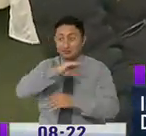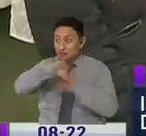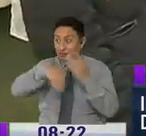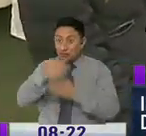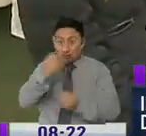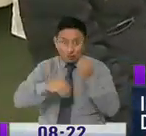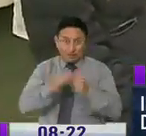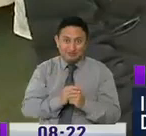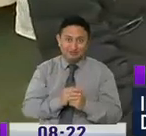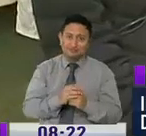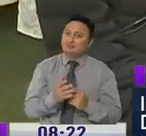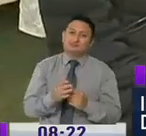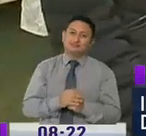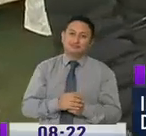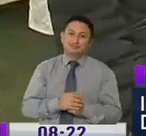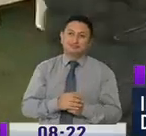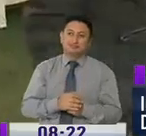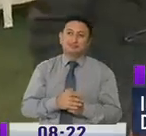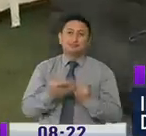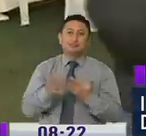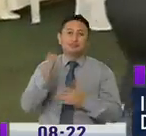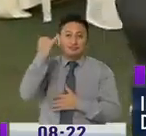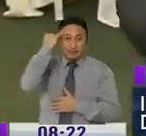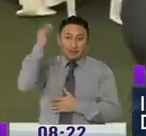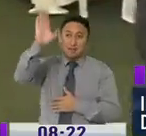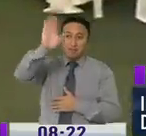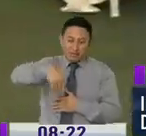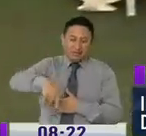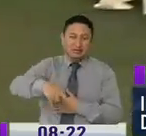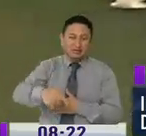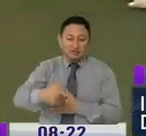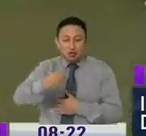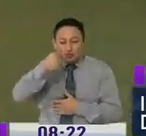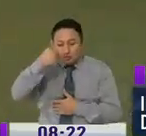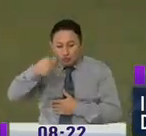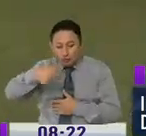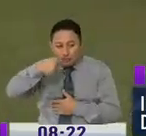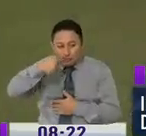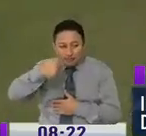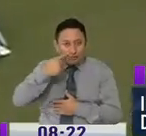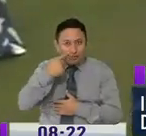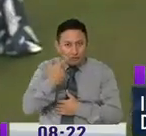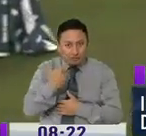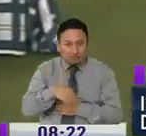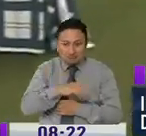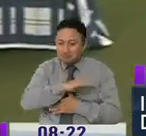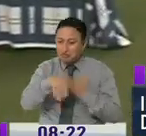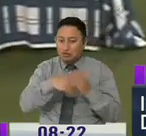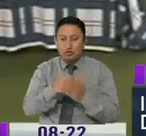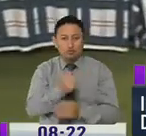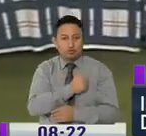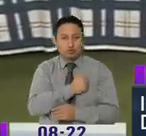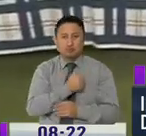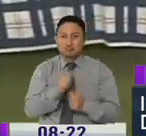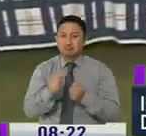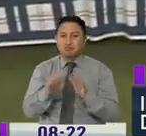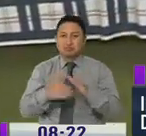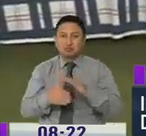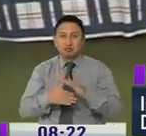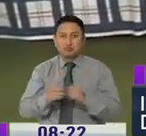que tenemos. Así que la idea es que vengan, prueben todo los productos de nuestros expositores, todos son artesanos, son